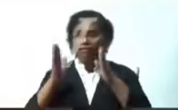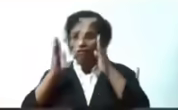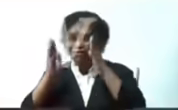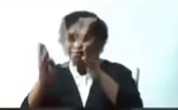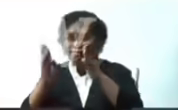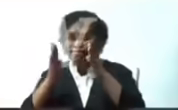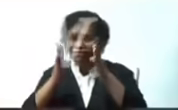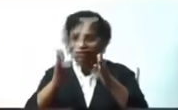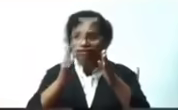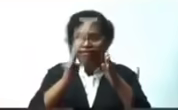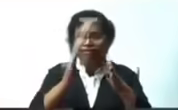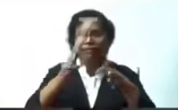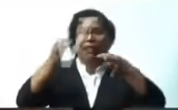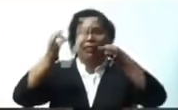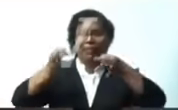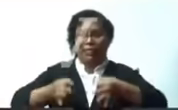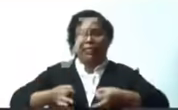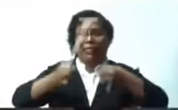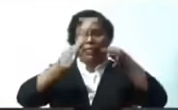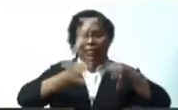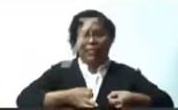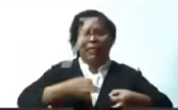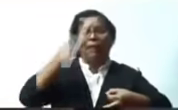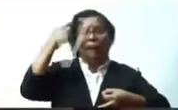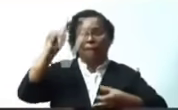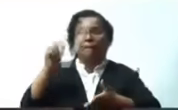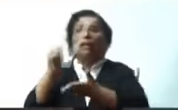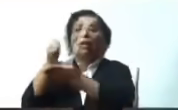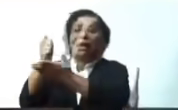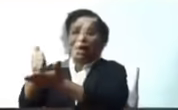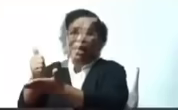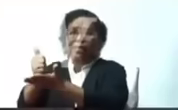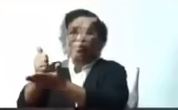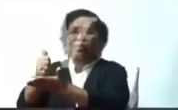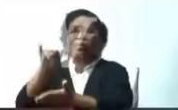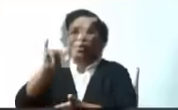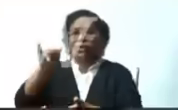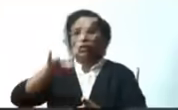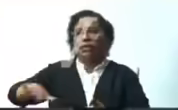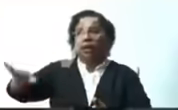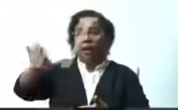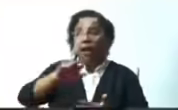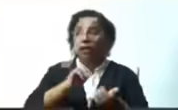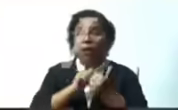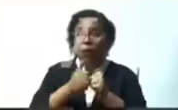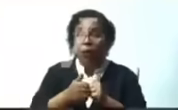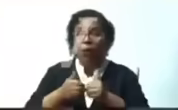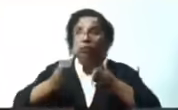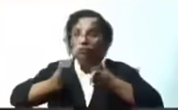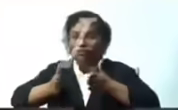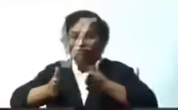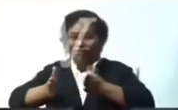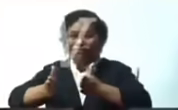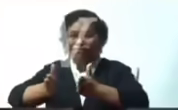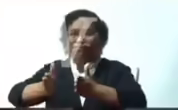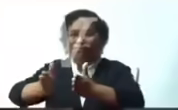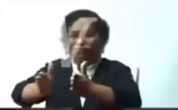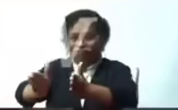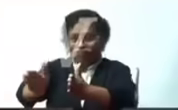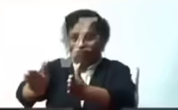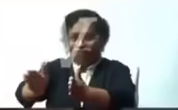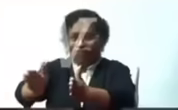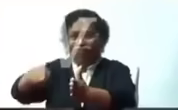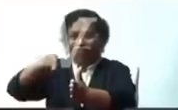a través de esta resolución pues sea intervenida esa carretera, ya que las